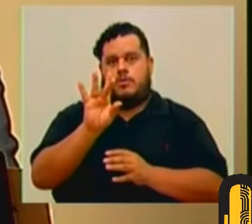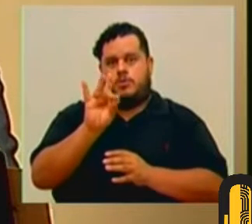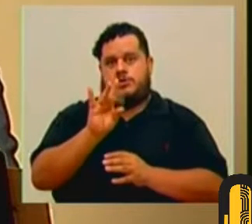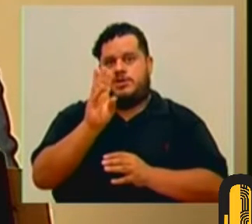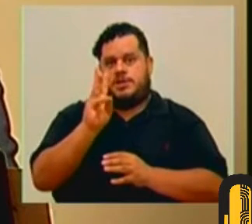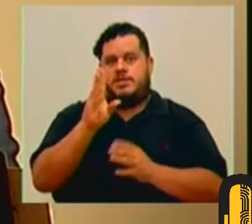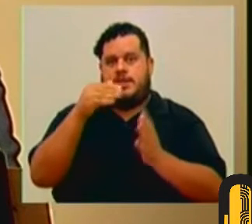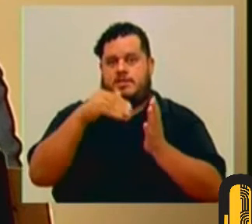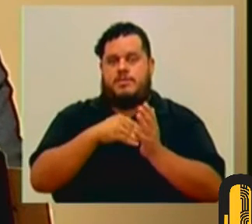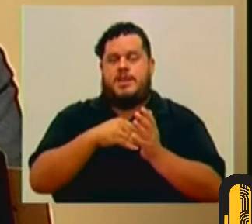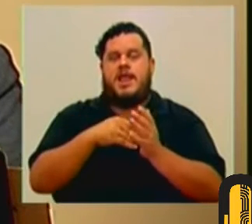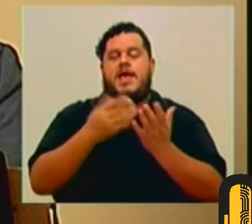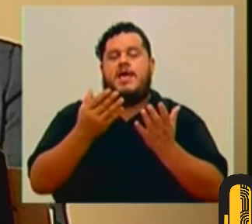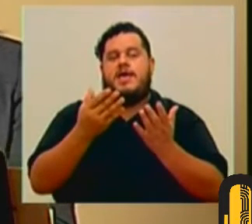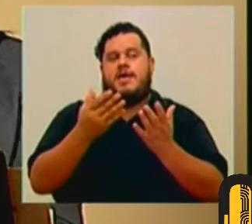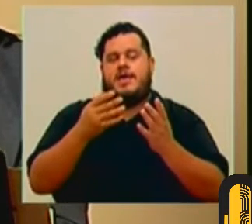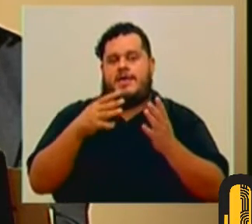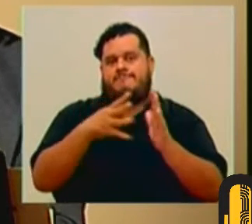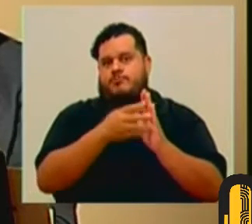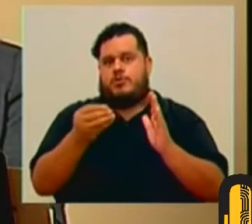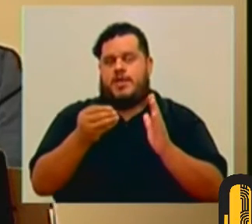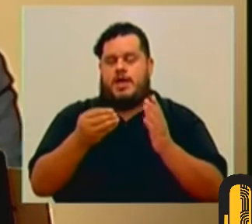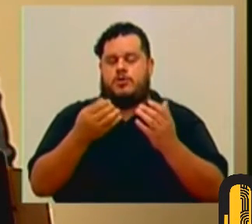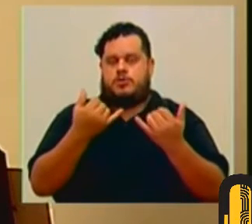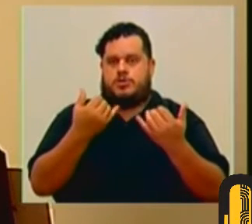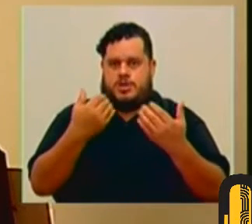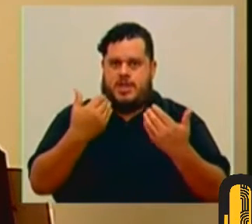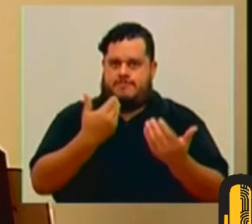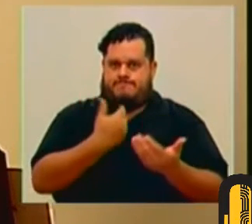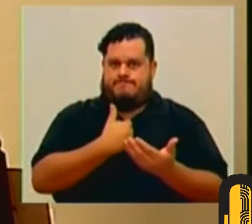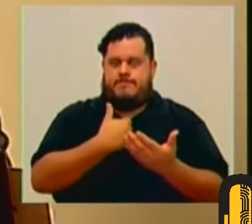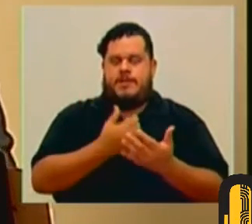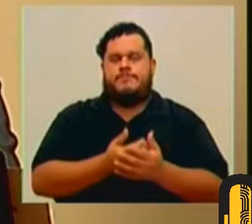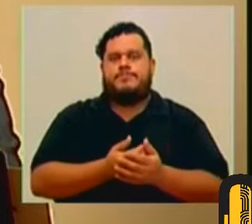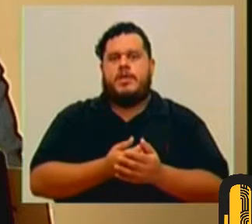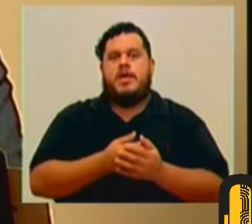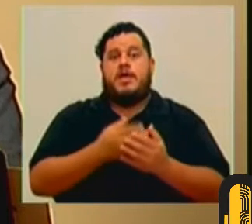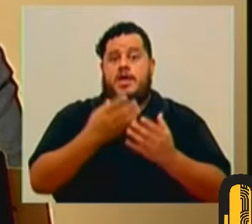86.053 casos confirmados. Se contabilizan